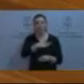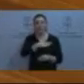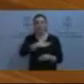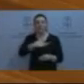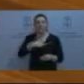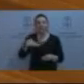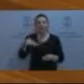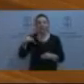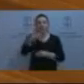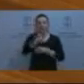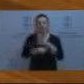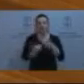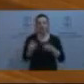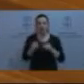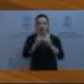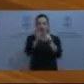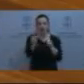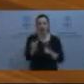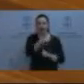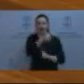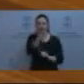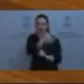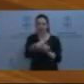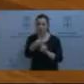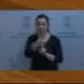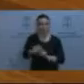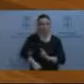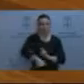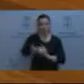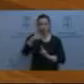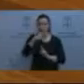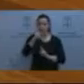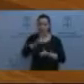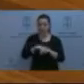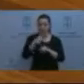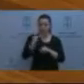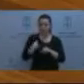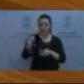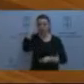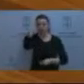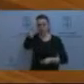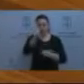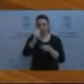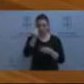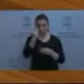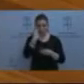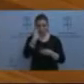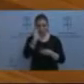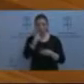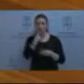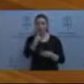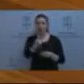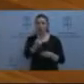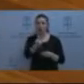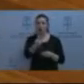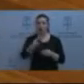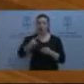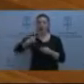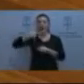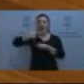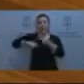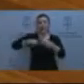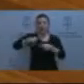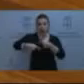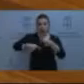querríamos hacer, de la manera más eficiente, a la par que considerando, fíjese lo que le digo, los efectos sobre el empleo de